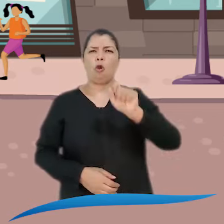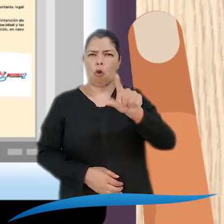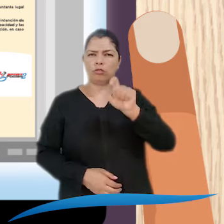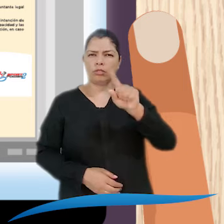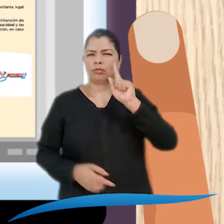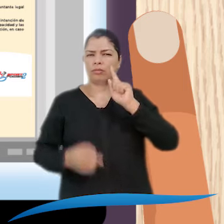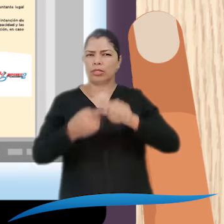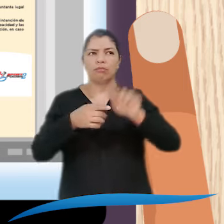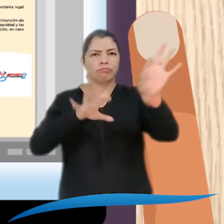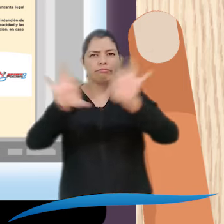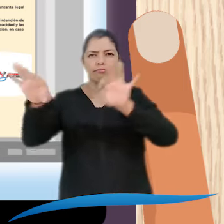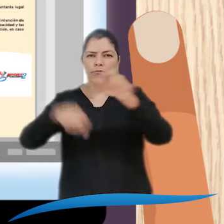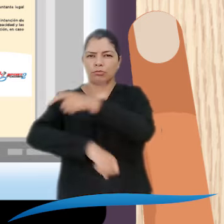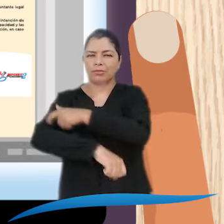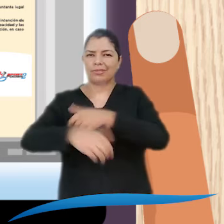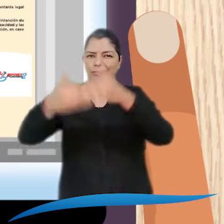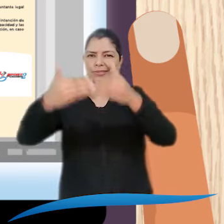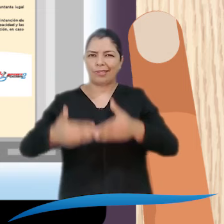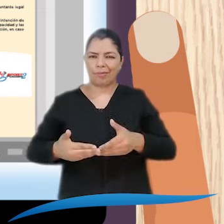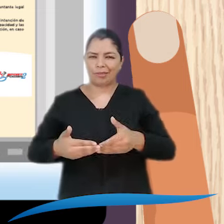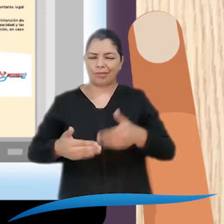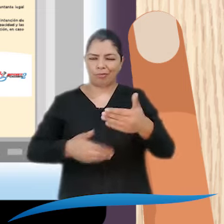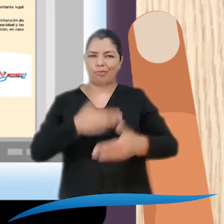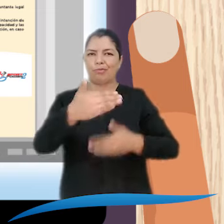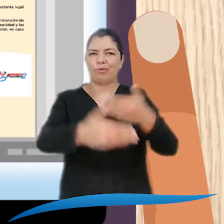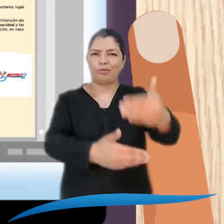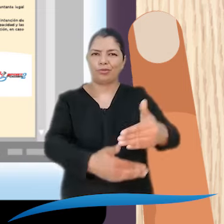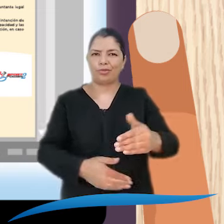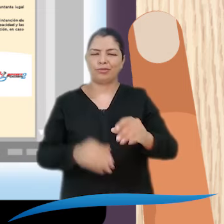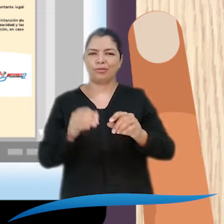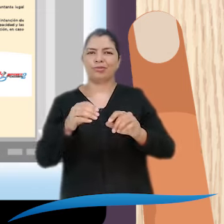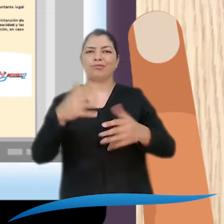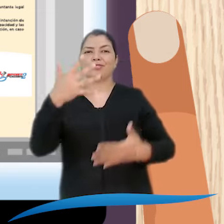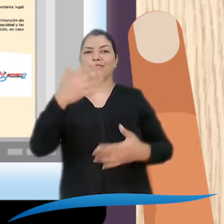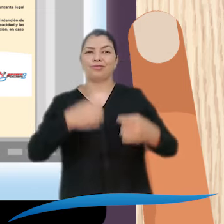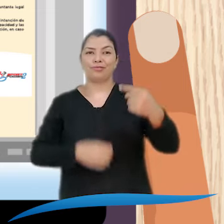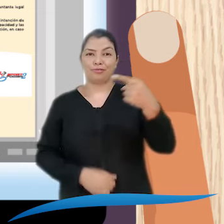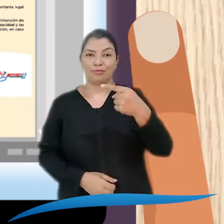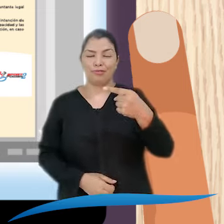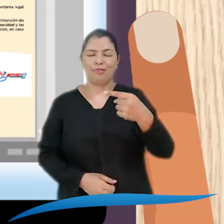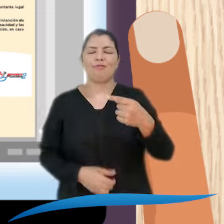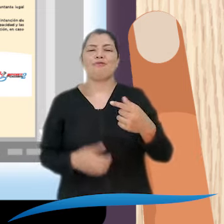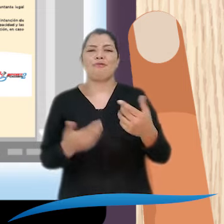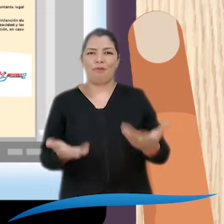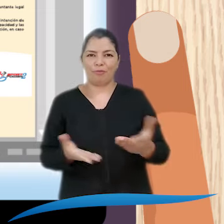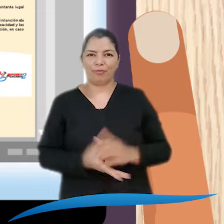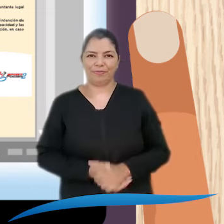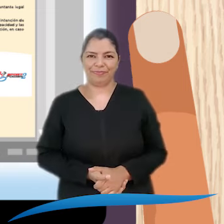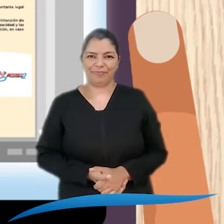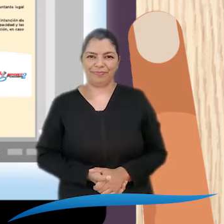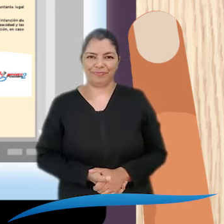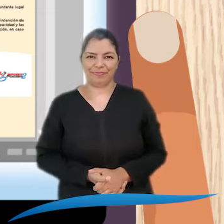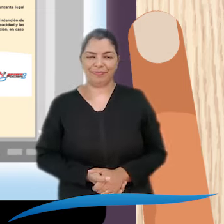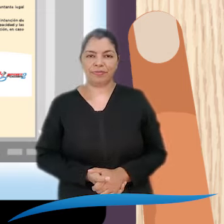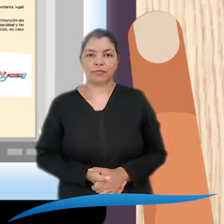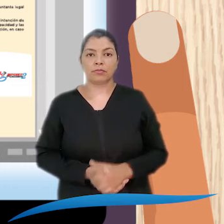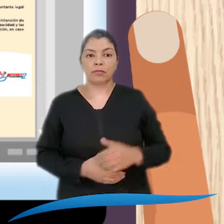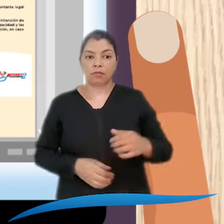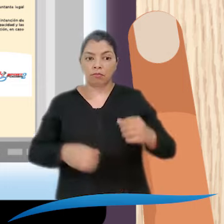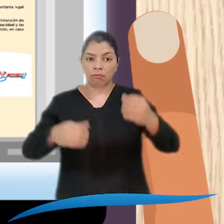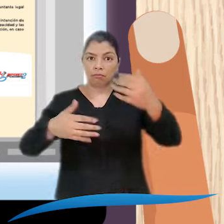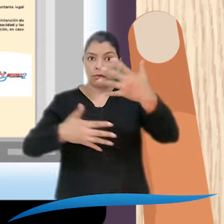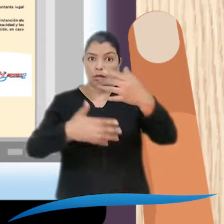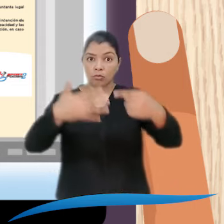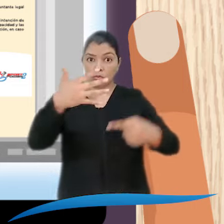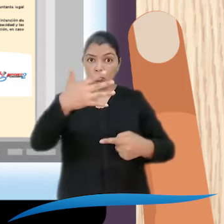tema. 11 pasos o actividades para la realización del proceso de elección de los representantes de la sociedad civil del Comité